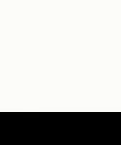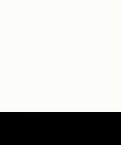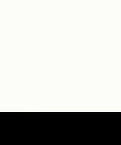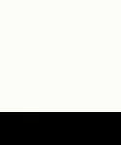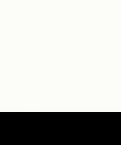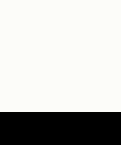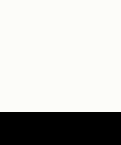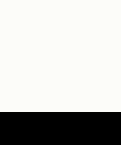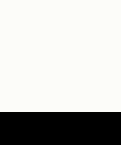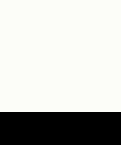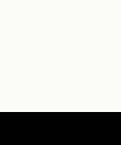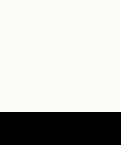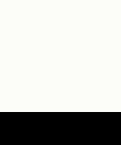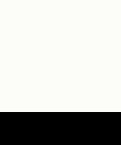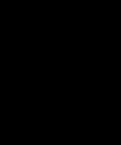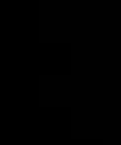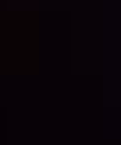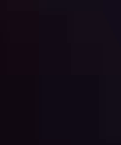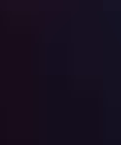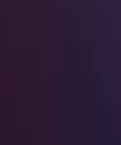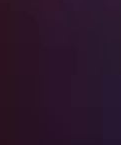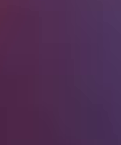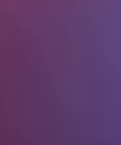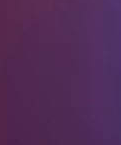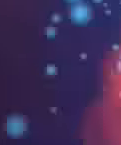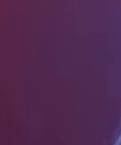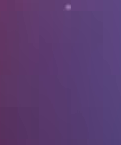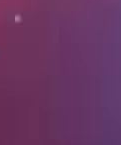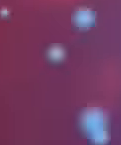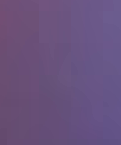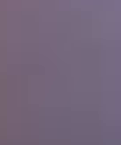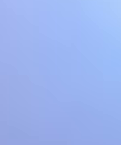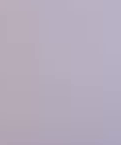de los Juegos Olímpicos Río 2016.